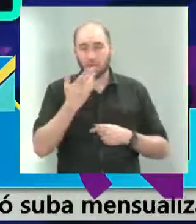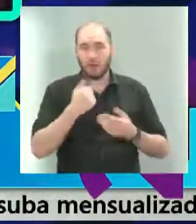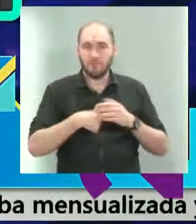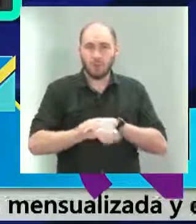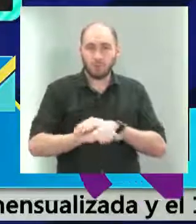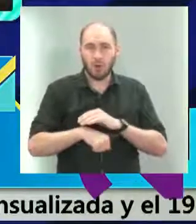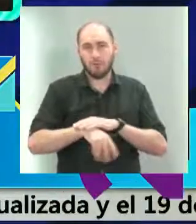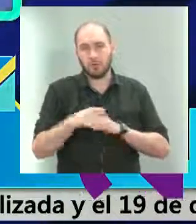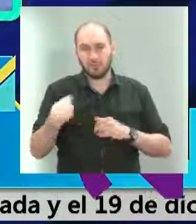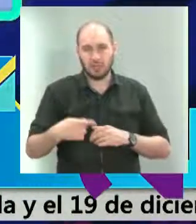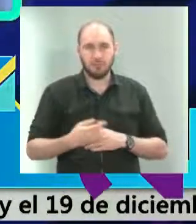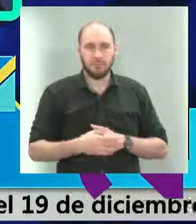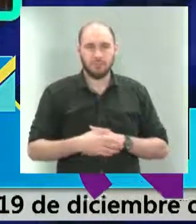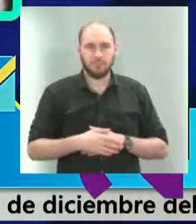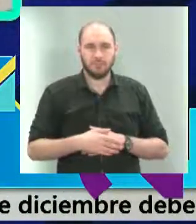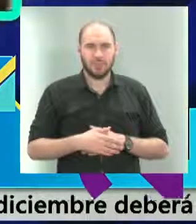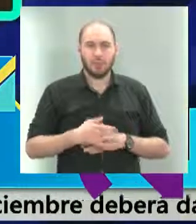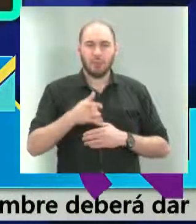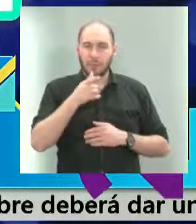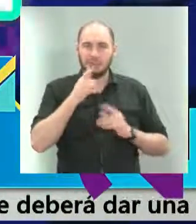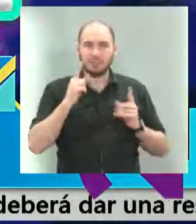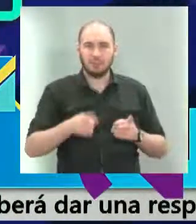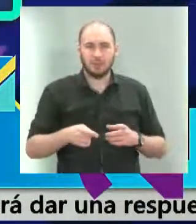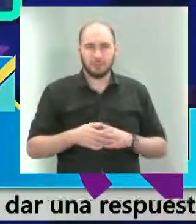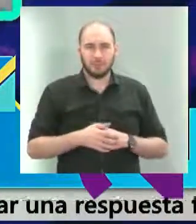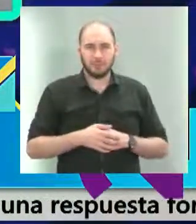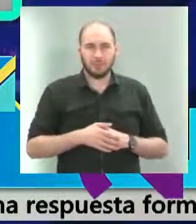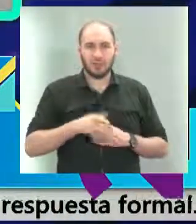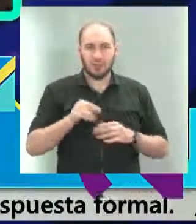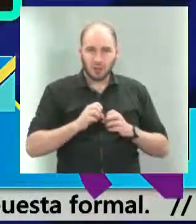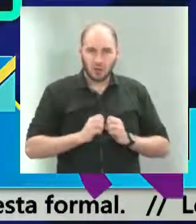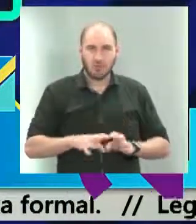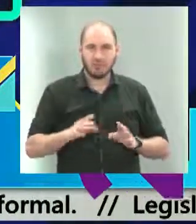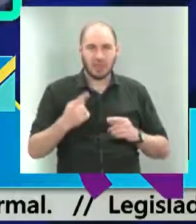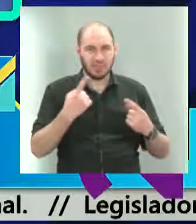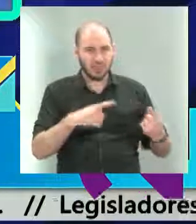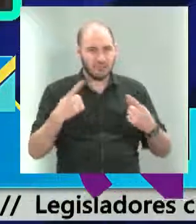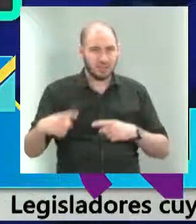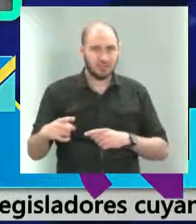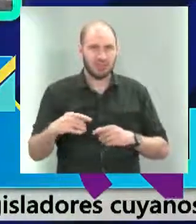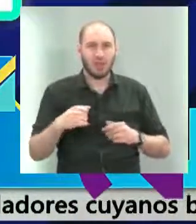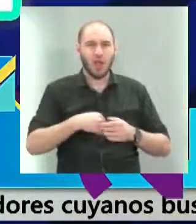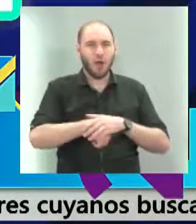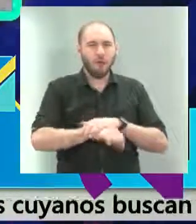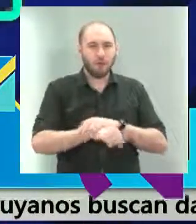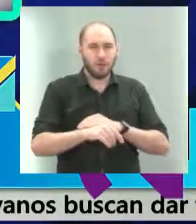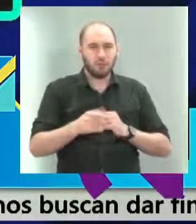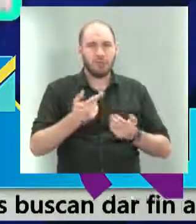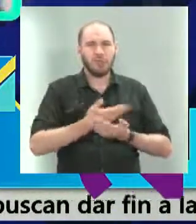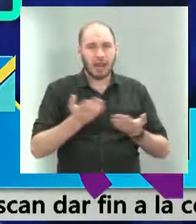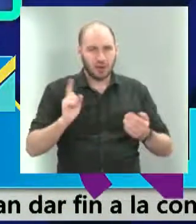jugamos al fútbol. Entonces, creo que también esa hay que empezar a diferenciar, no es que el fútbol en general,